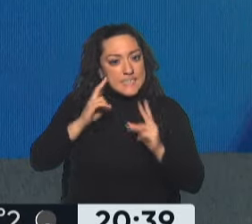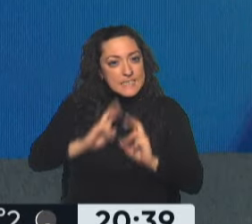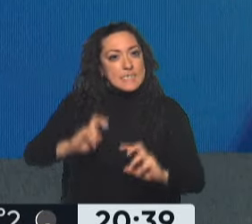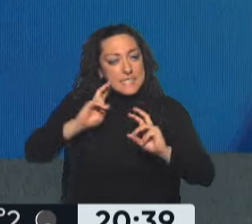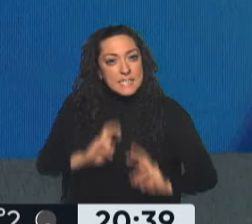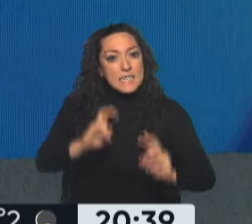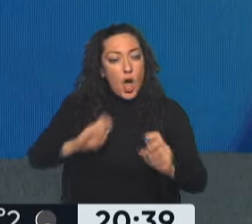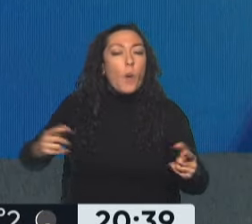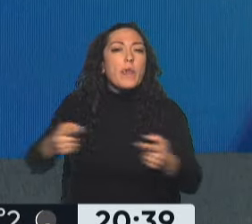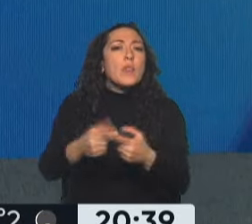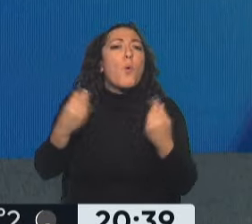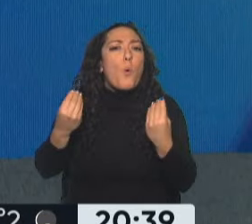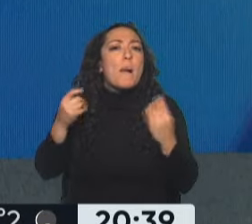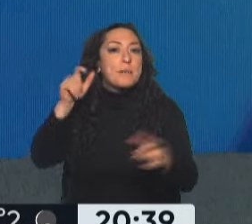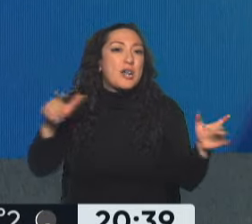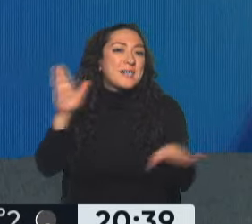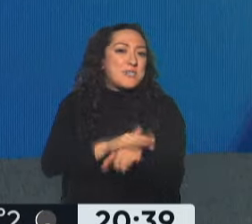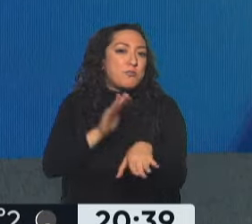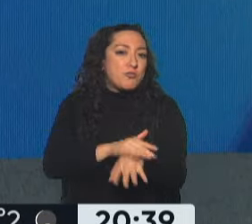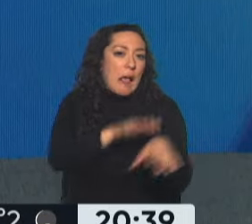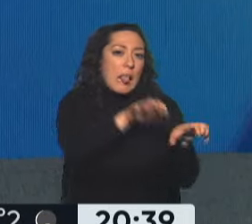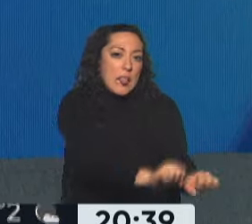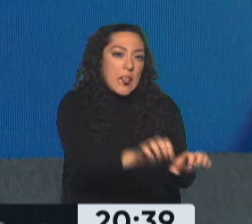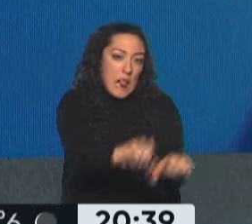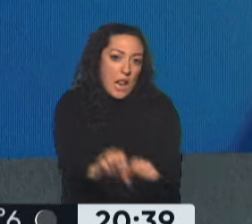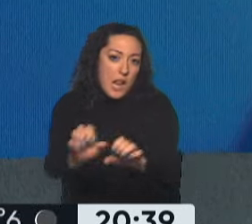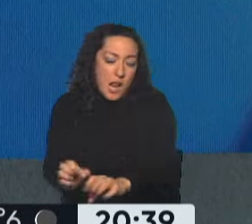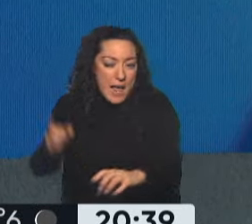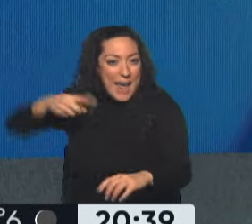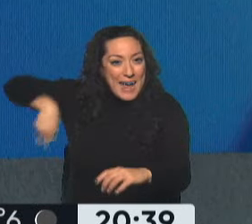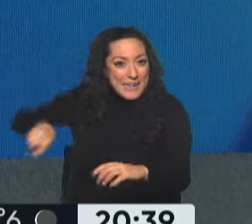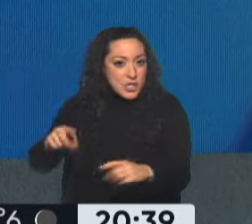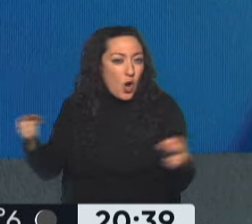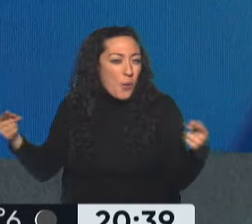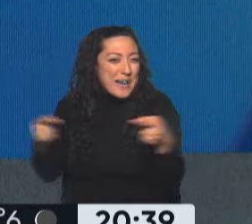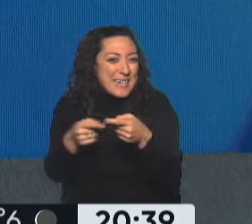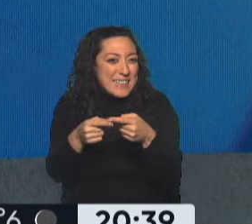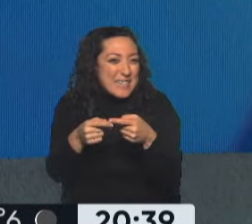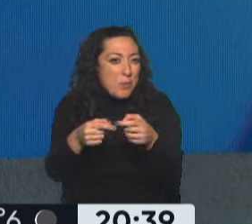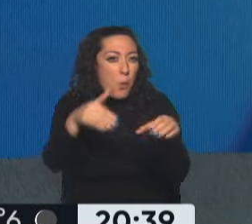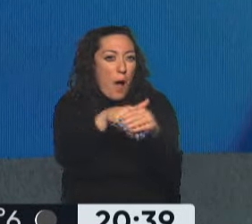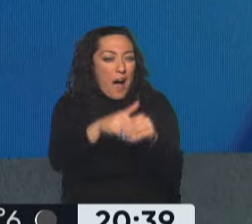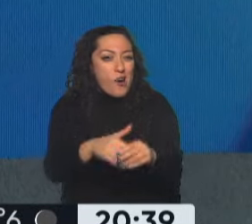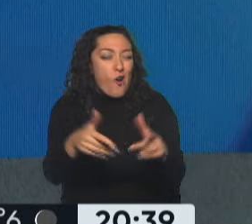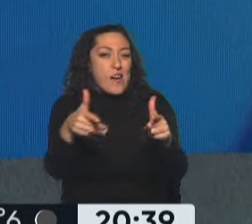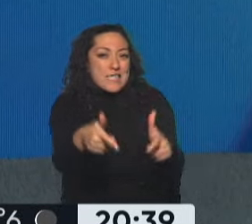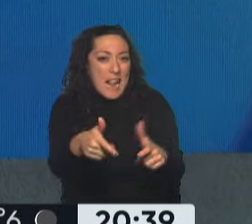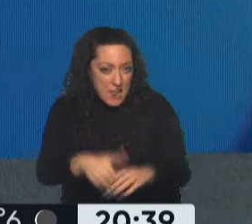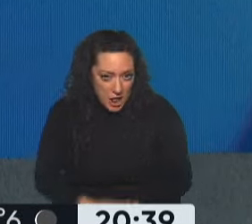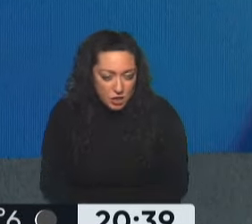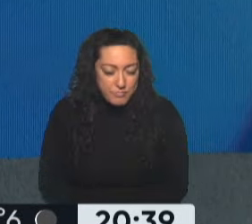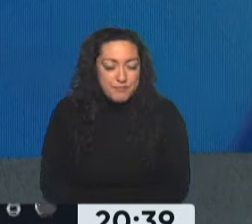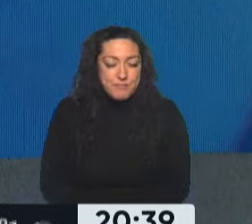el objetivo? Detener a los responsables del túnel, que tenían como misión asaltar un banco. Gabriel Gamarra en el